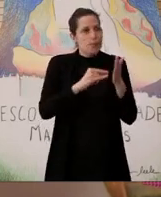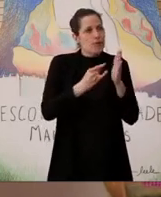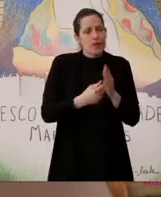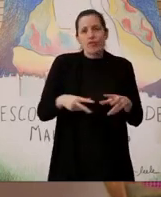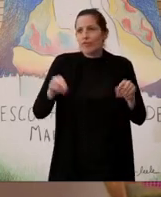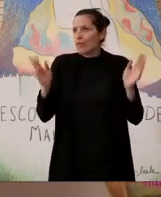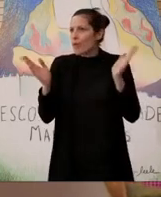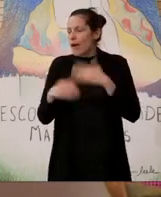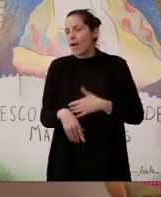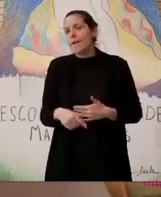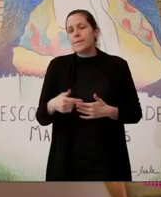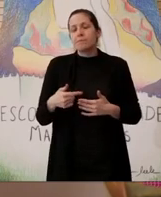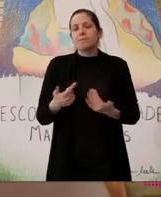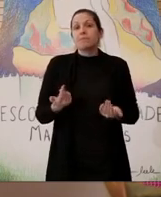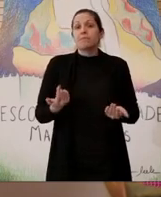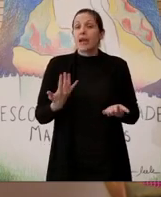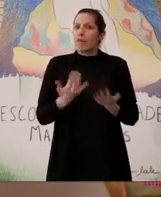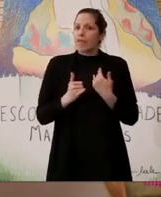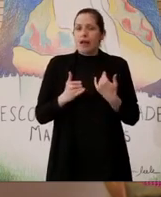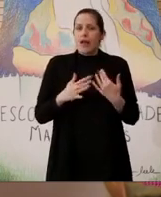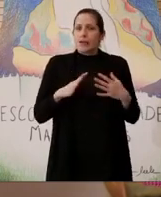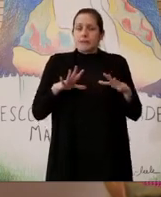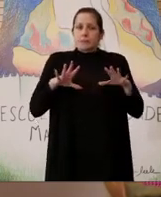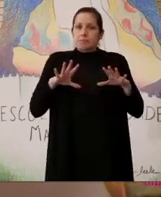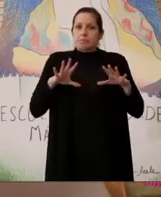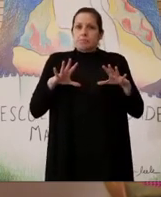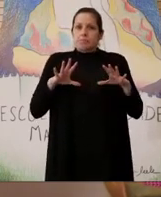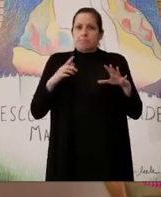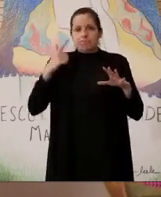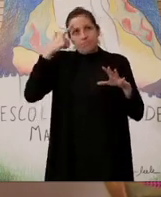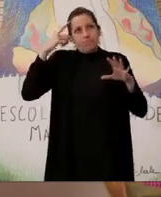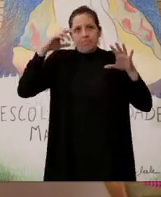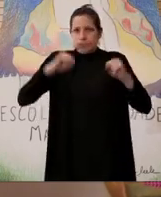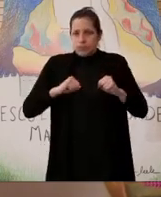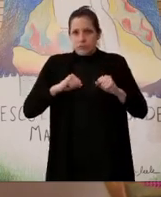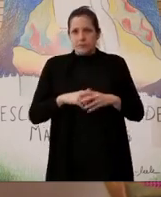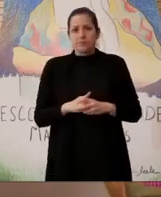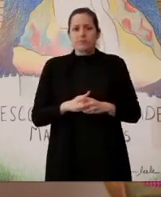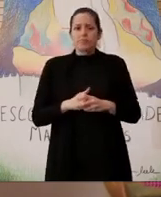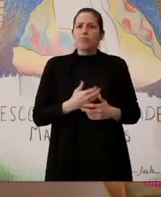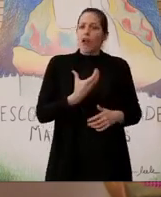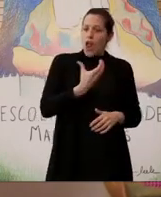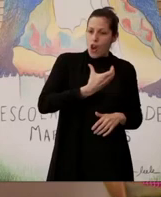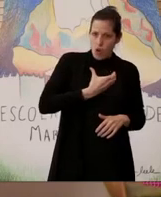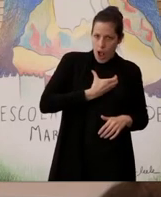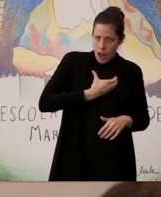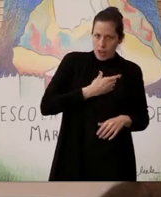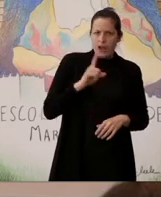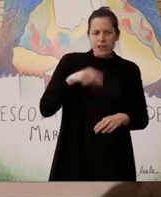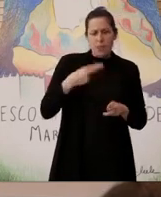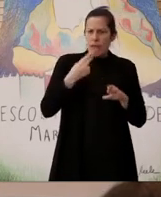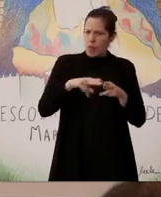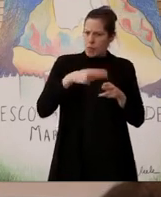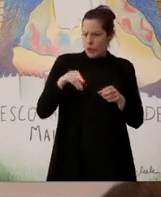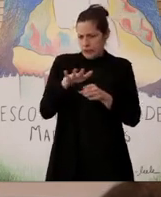yo creo que no local pero en todos los hay dos la política hay que collar y decir a